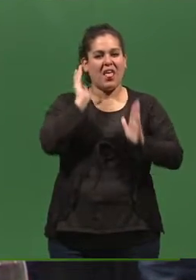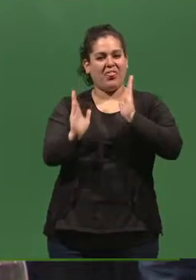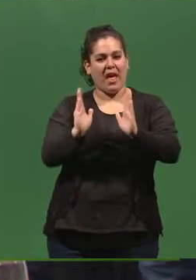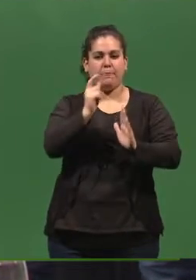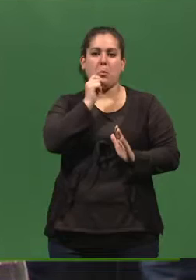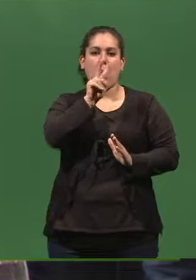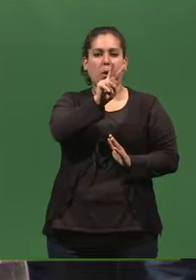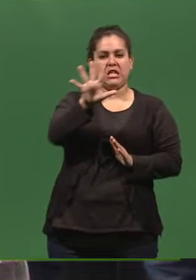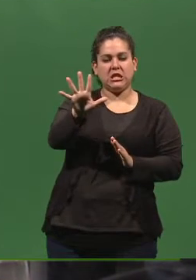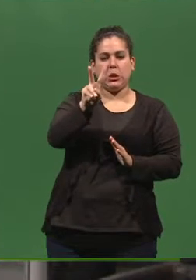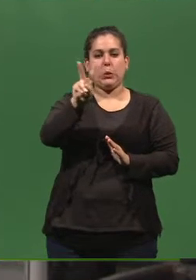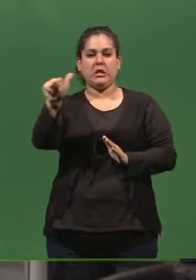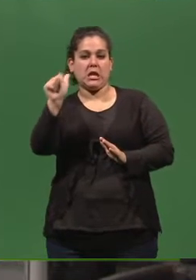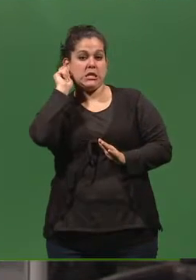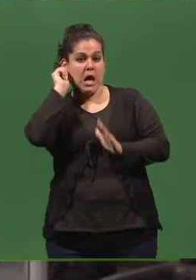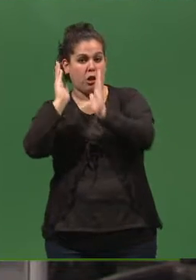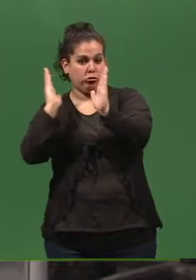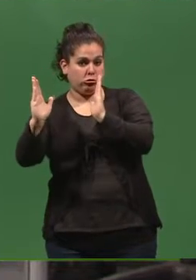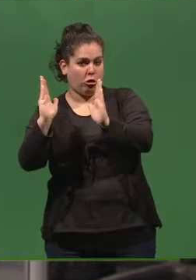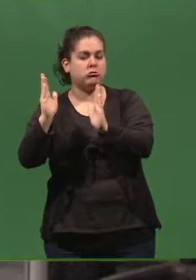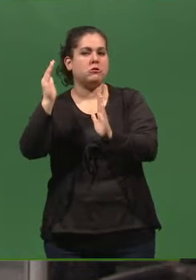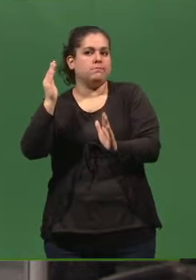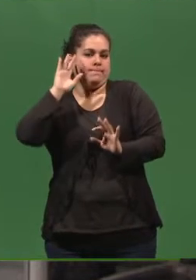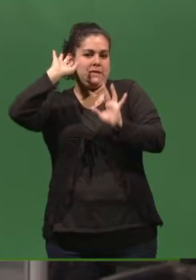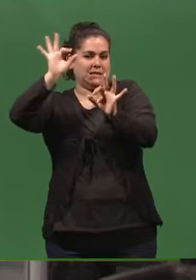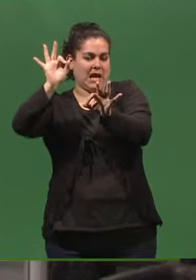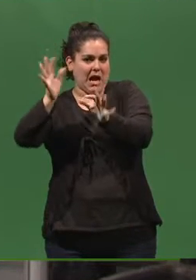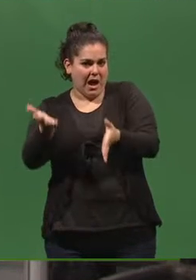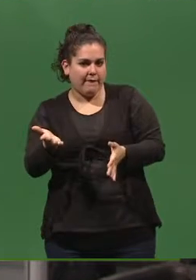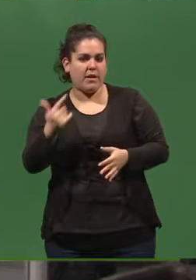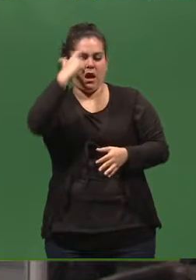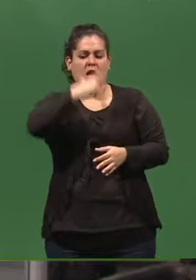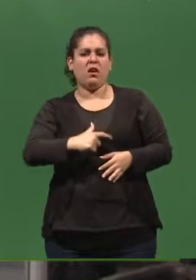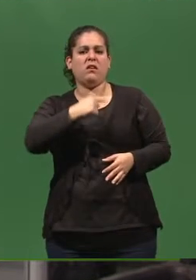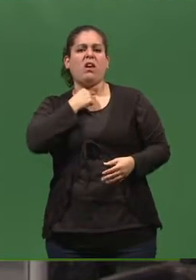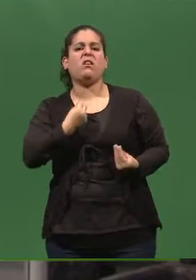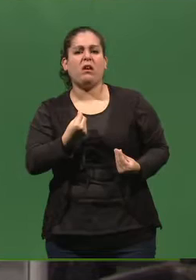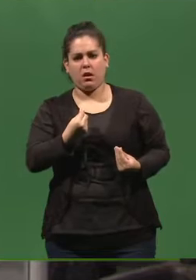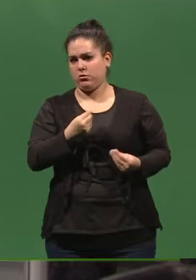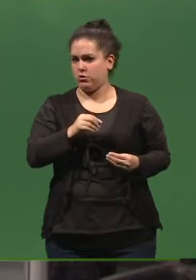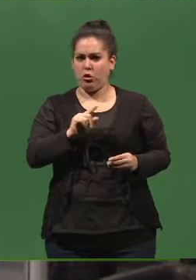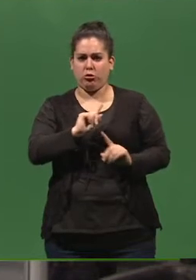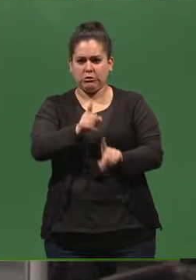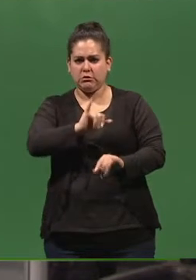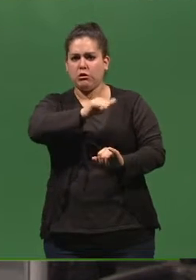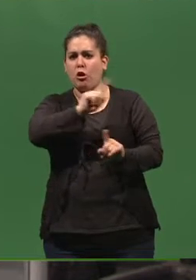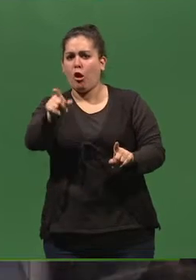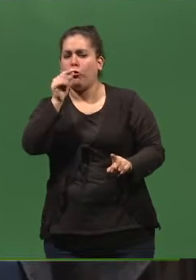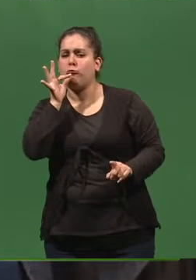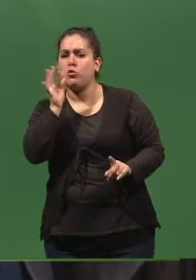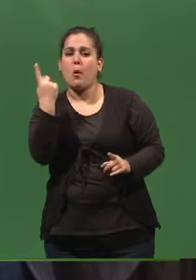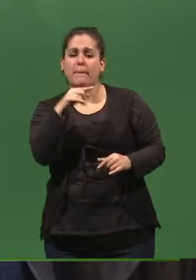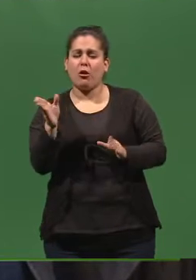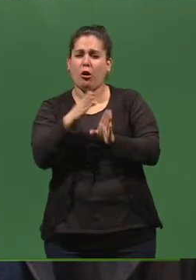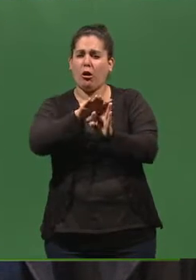digo, cuando uno tiene 25, 26, como que ya está planteado de otra forma, uno ya sabe qué es lo que quiere o no, bueno, pero a la edad más